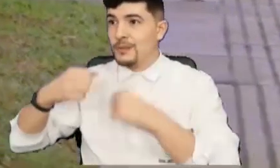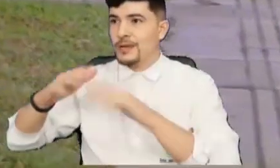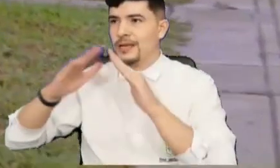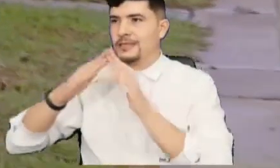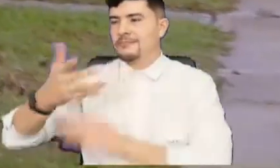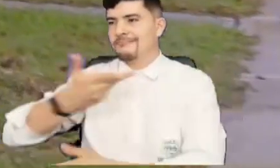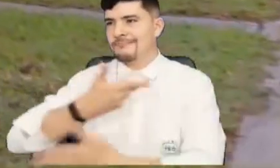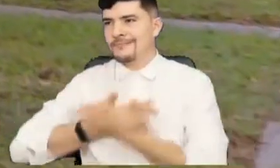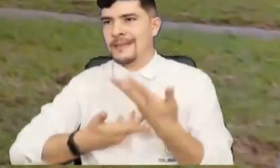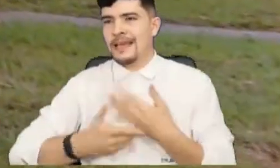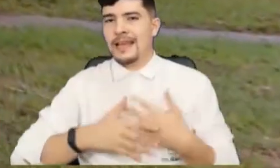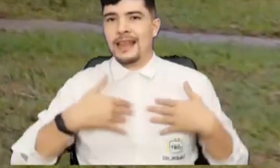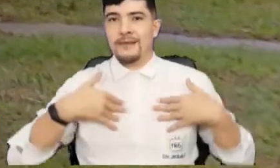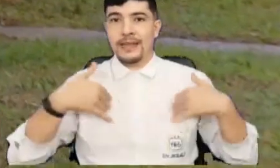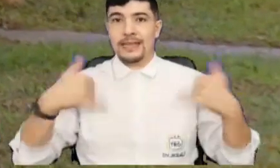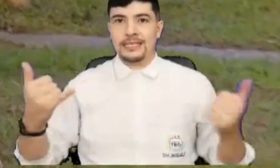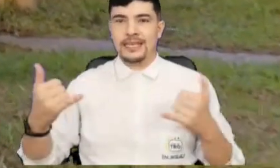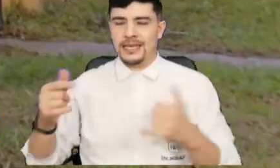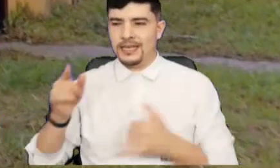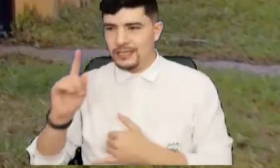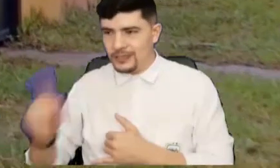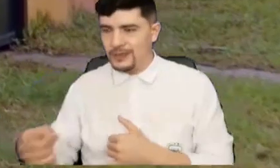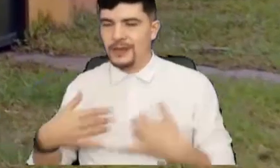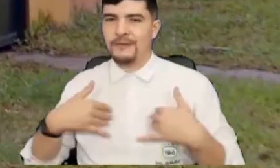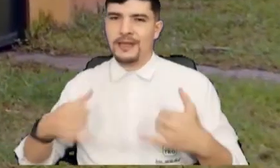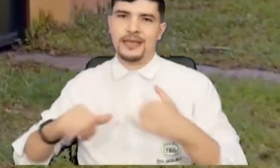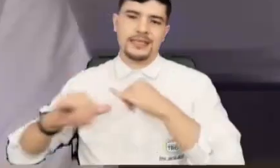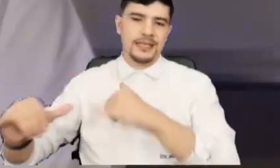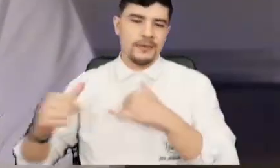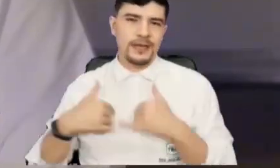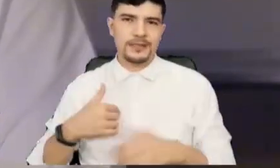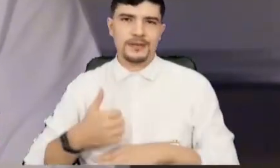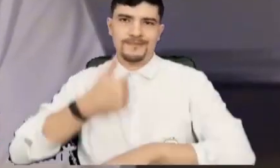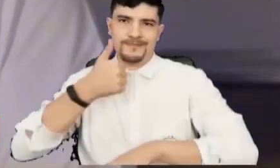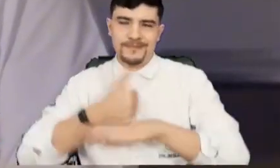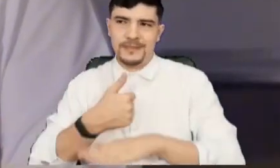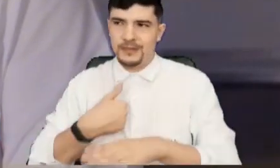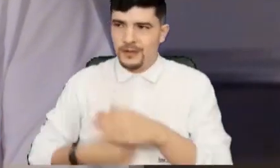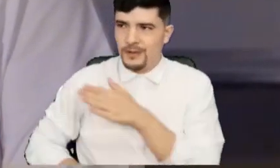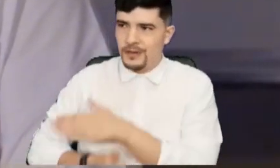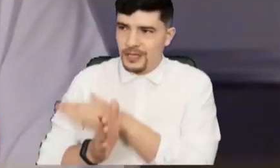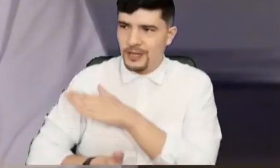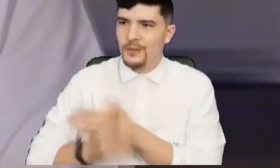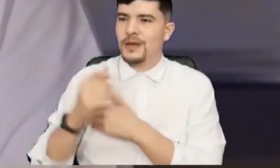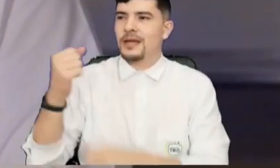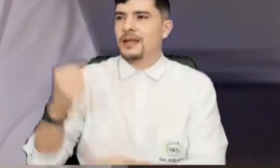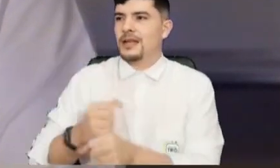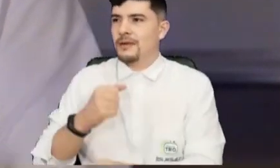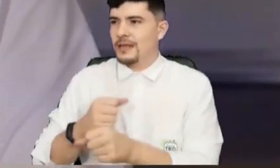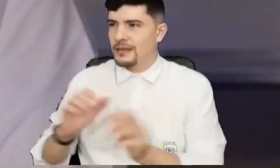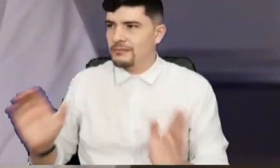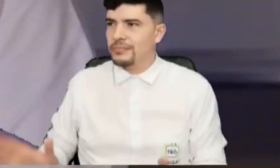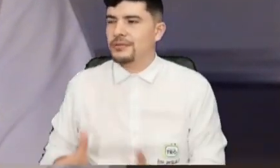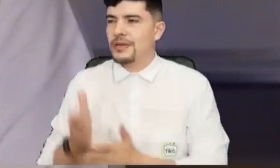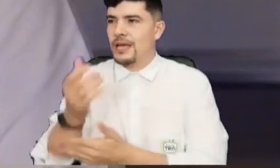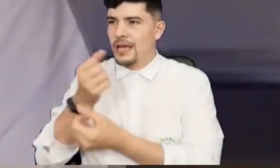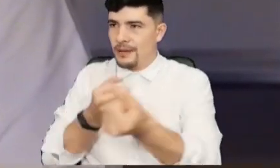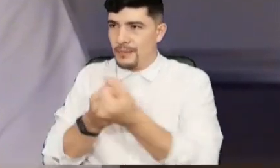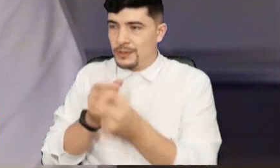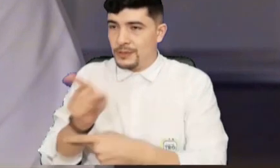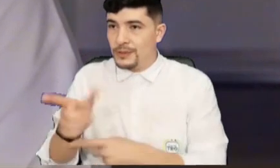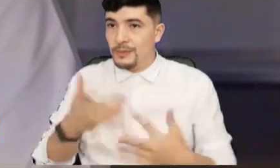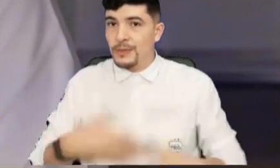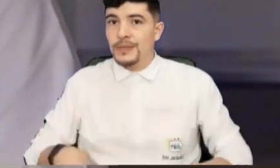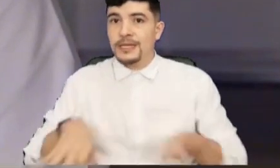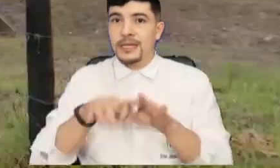ellos es la felicidad que hoy comparto como mandatario para seguir trabajando e impulsando estos importantes proyectos a lo largo y ancho